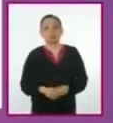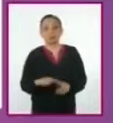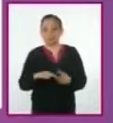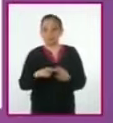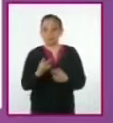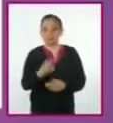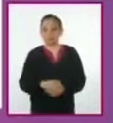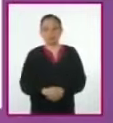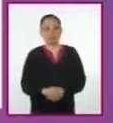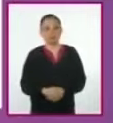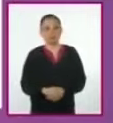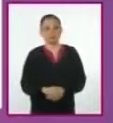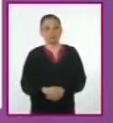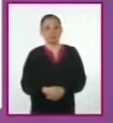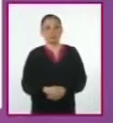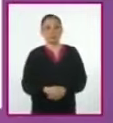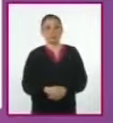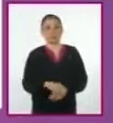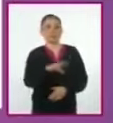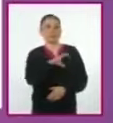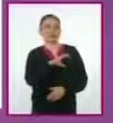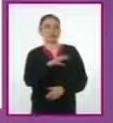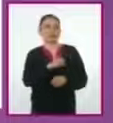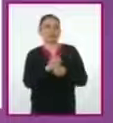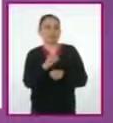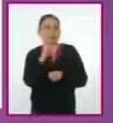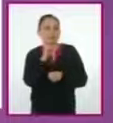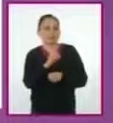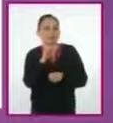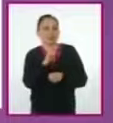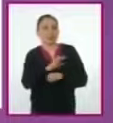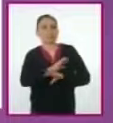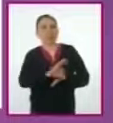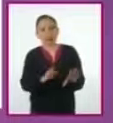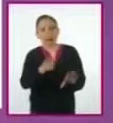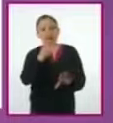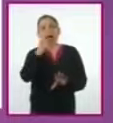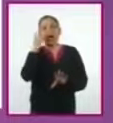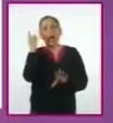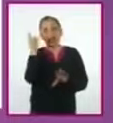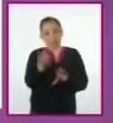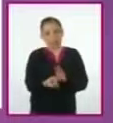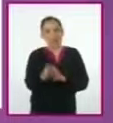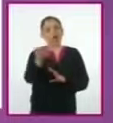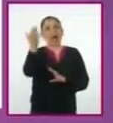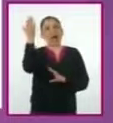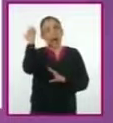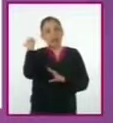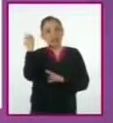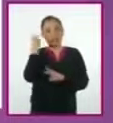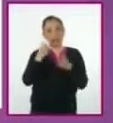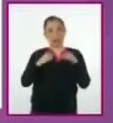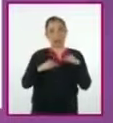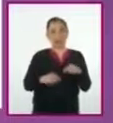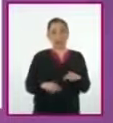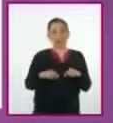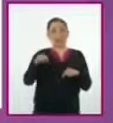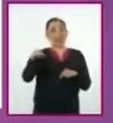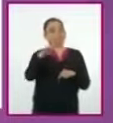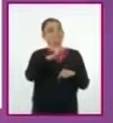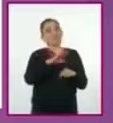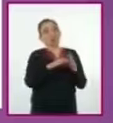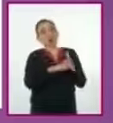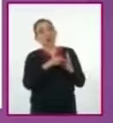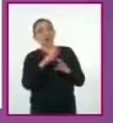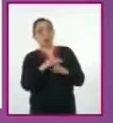Comenzamos. Querida vieja, como ya le decía antes de venirme aquí, las cosas